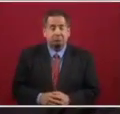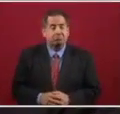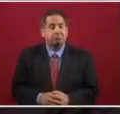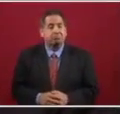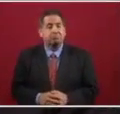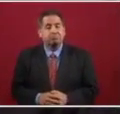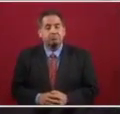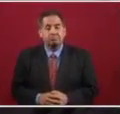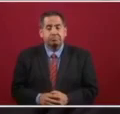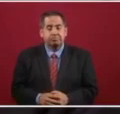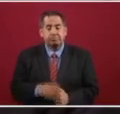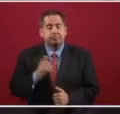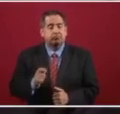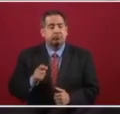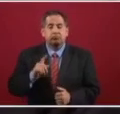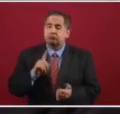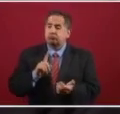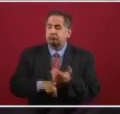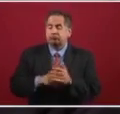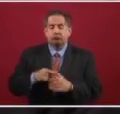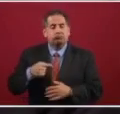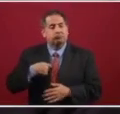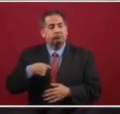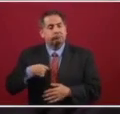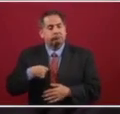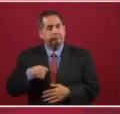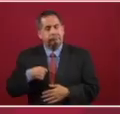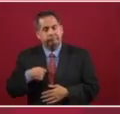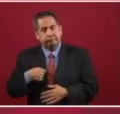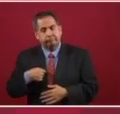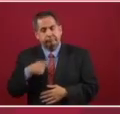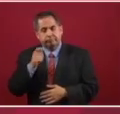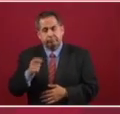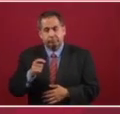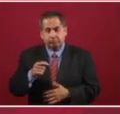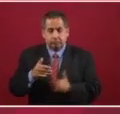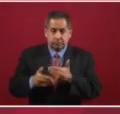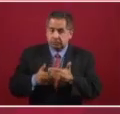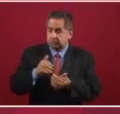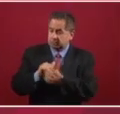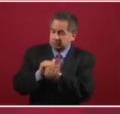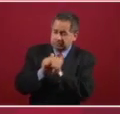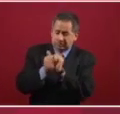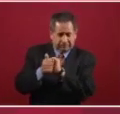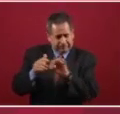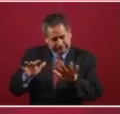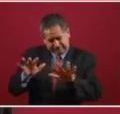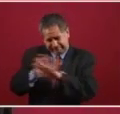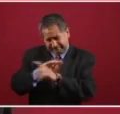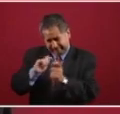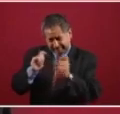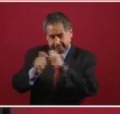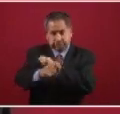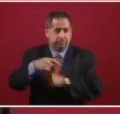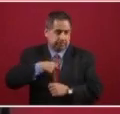estar encabezando un proceso de transformación.